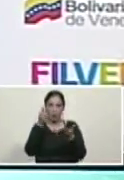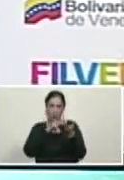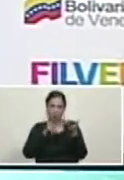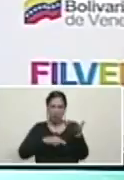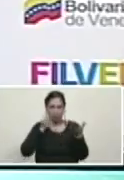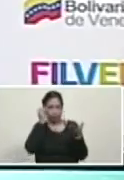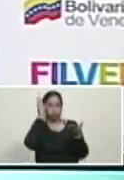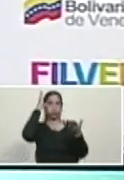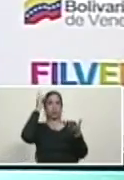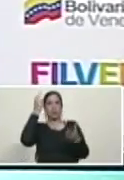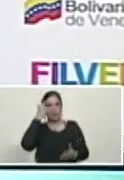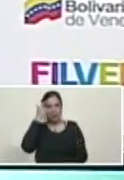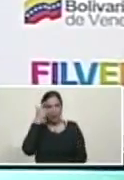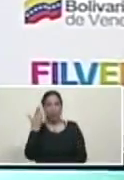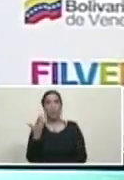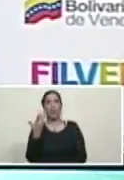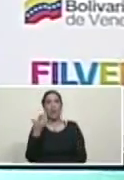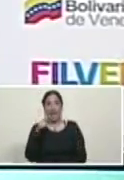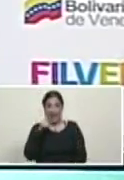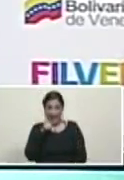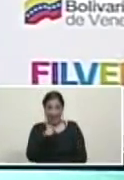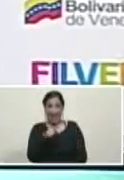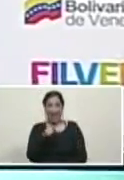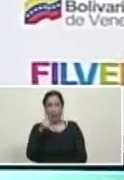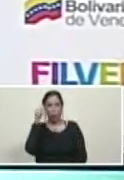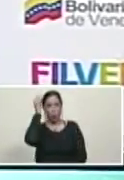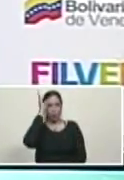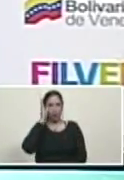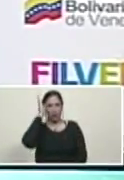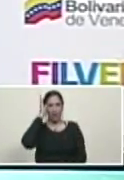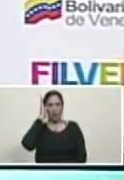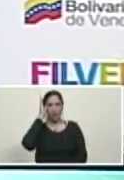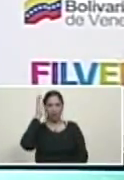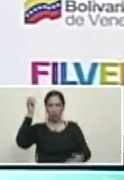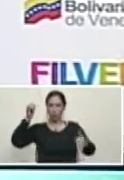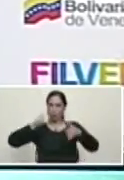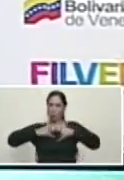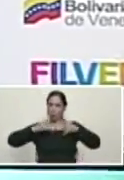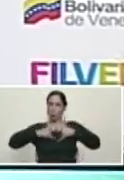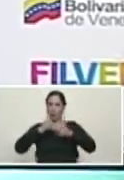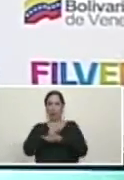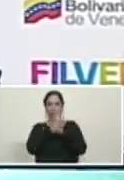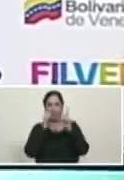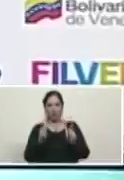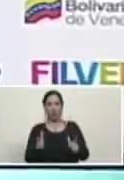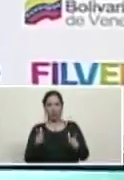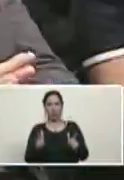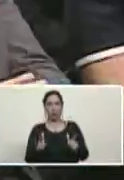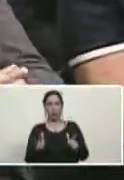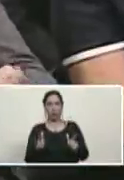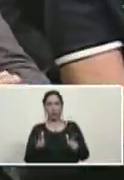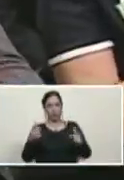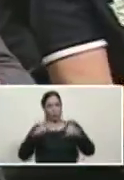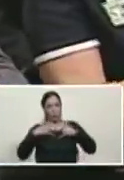pueblo instruido e instrumento consciente de su propia liberación, de su propia